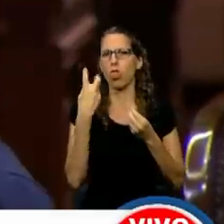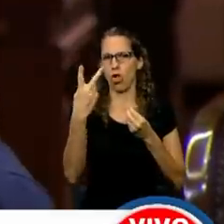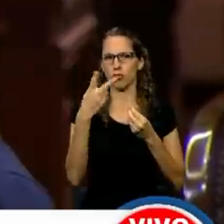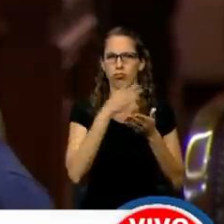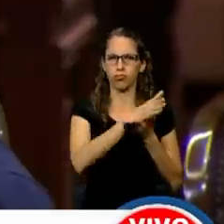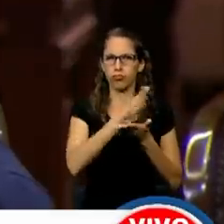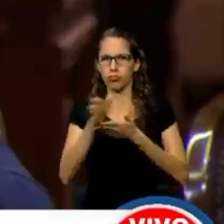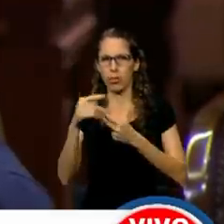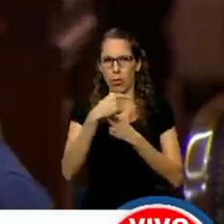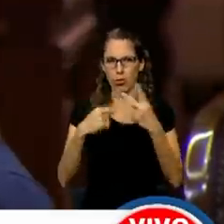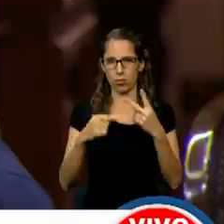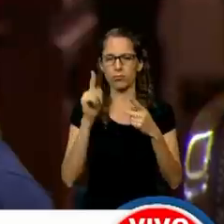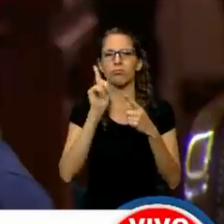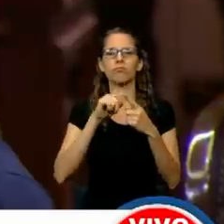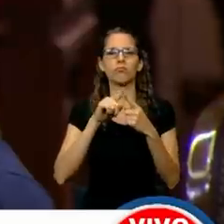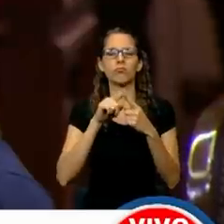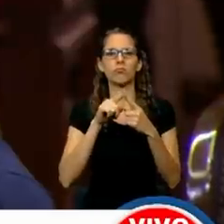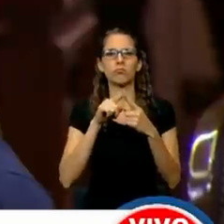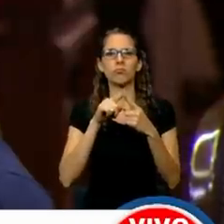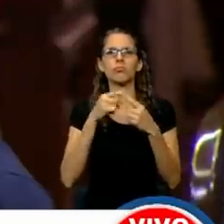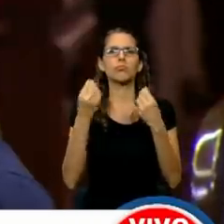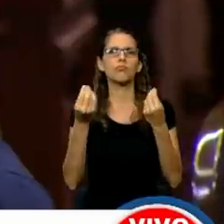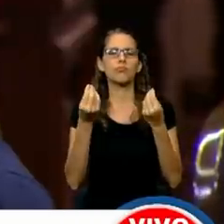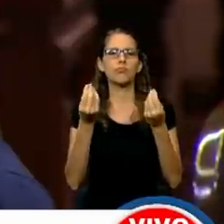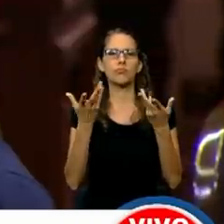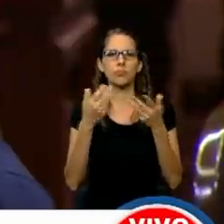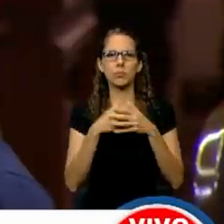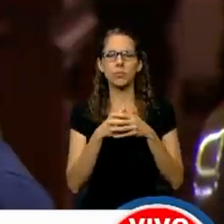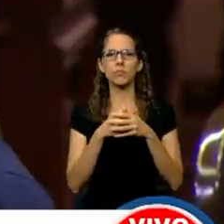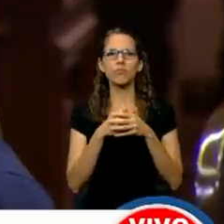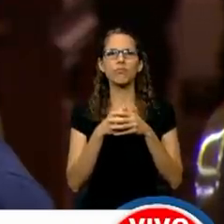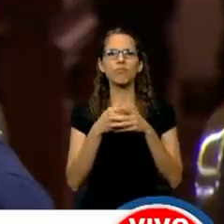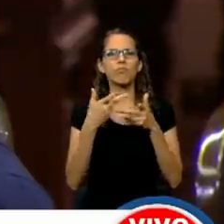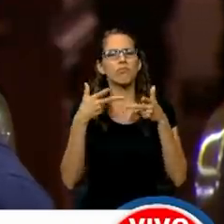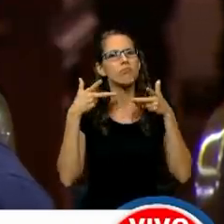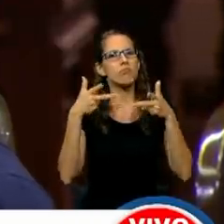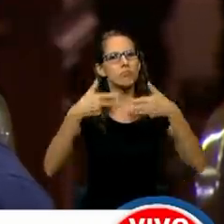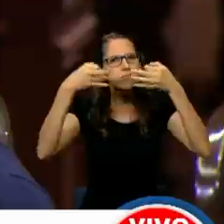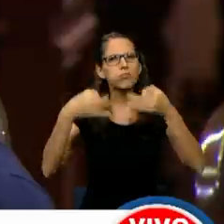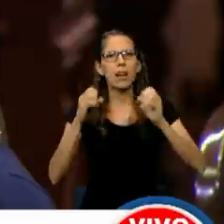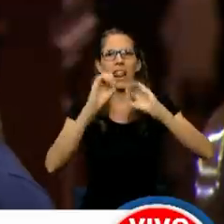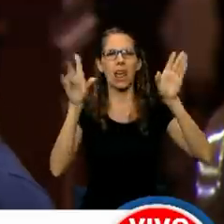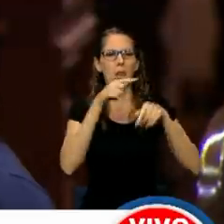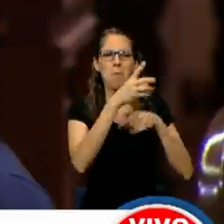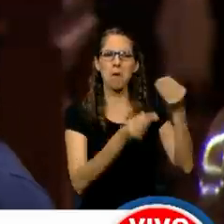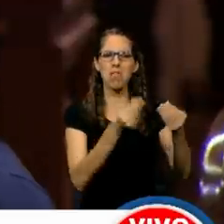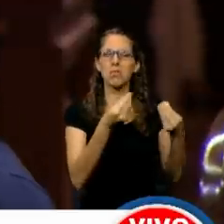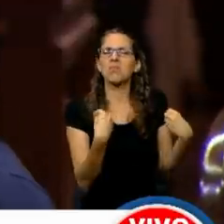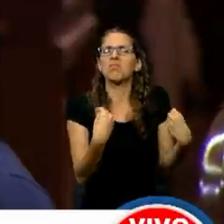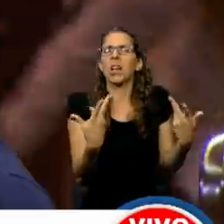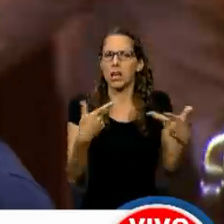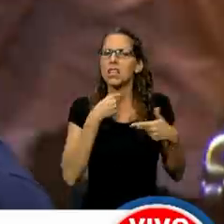primero tiene que ver con materializar ponerle nombre y apellido a lo que es este presupuesto